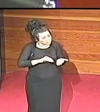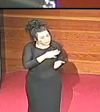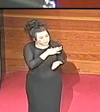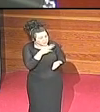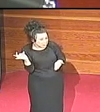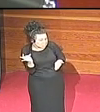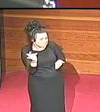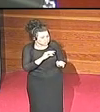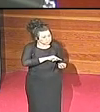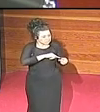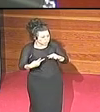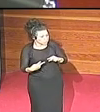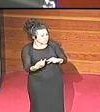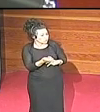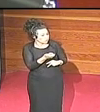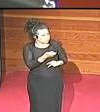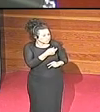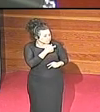español.